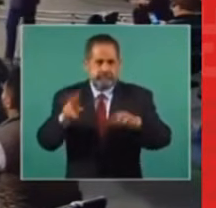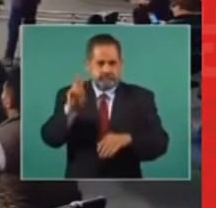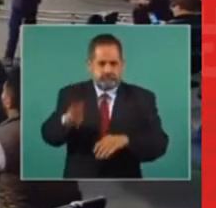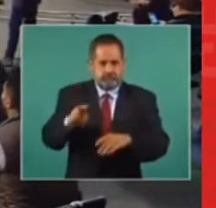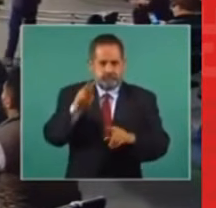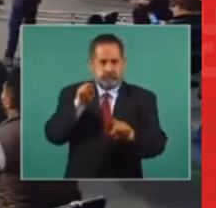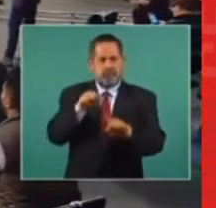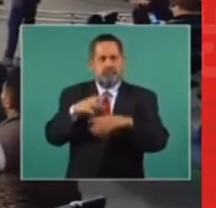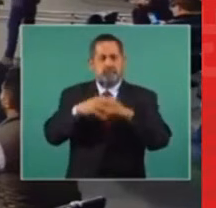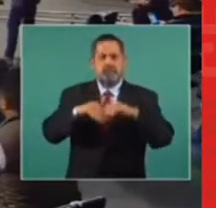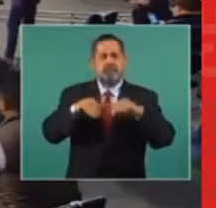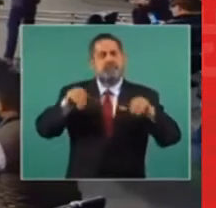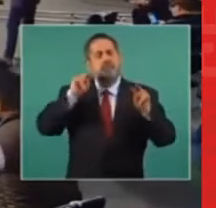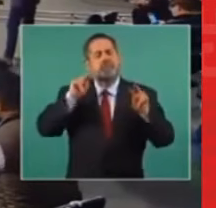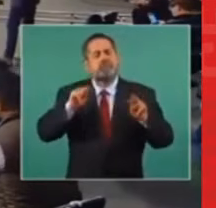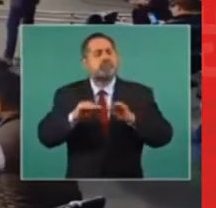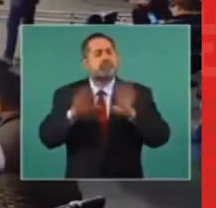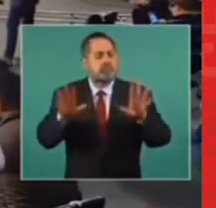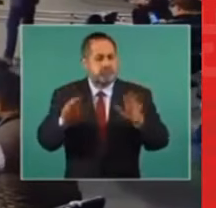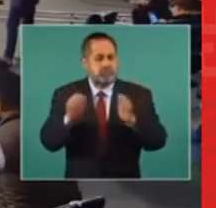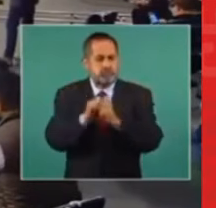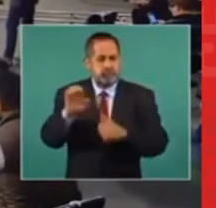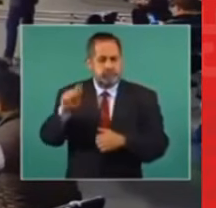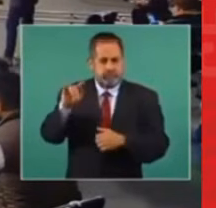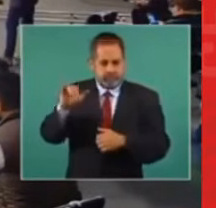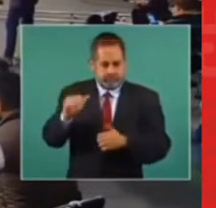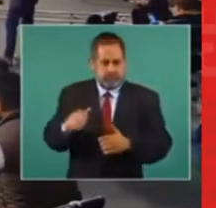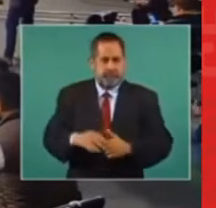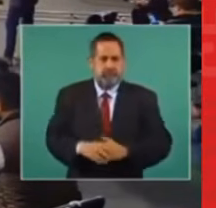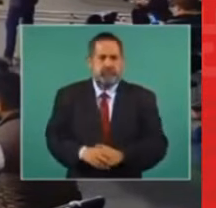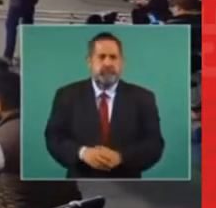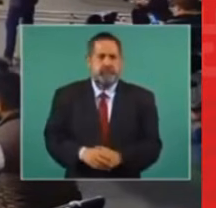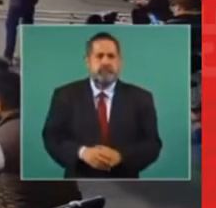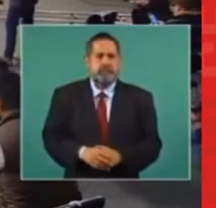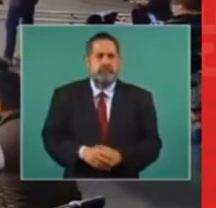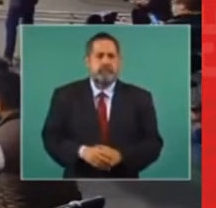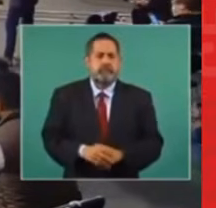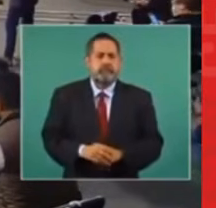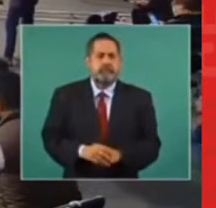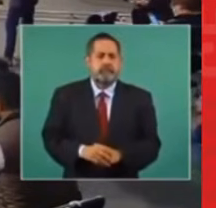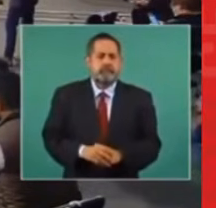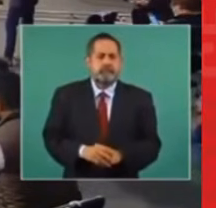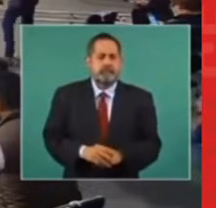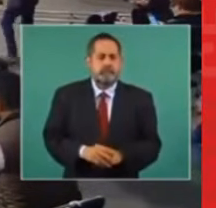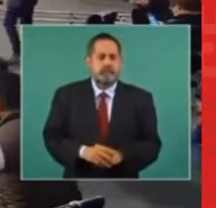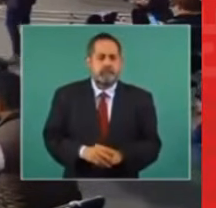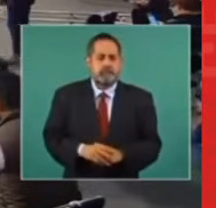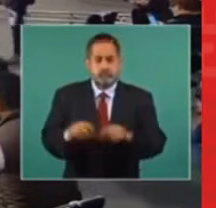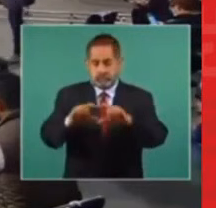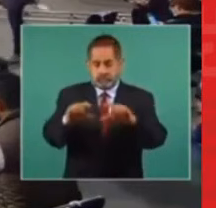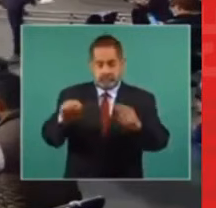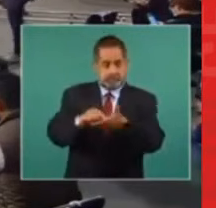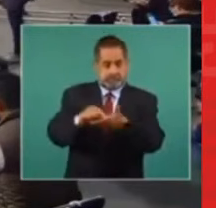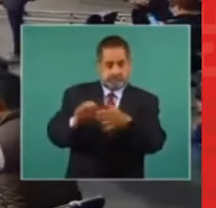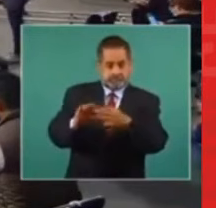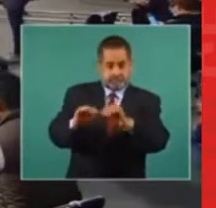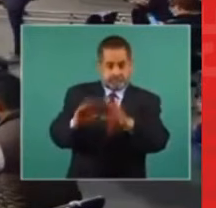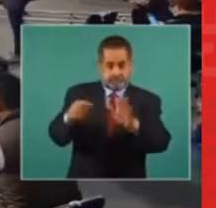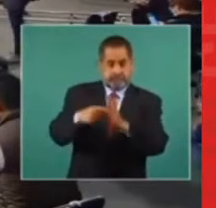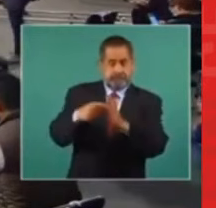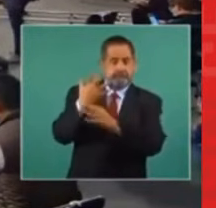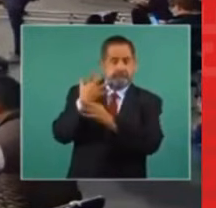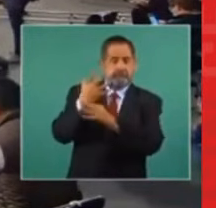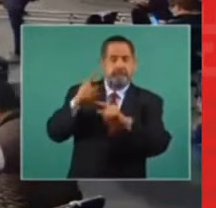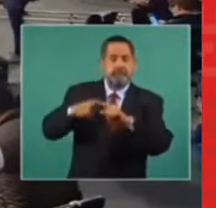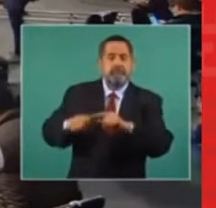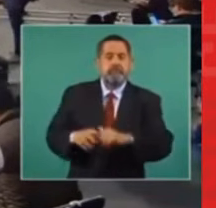la tendría cualquier otro periodista que quisiéramos registrarnos y asistir a las mañaneras y cuestionar con los fines, ¿no? Yo insisto, ya cada